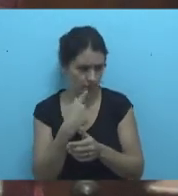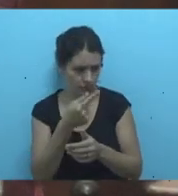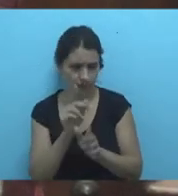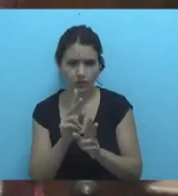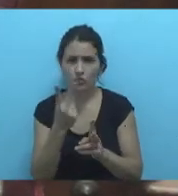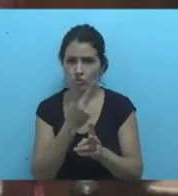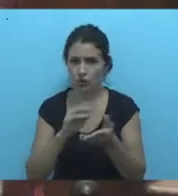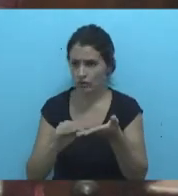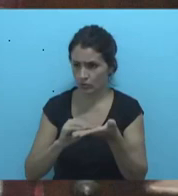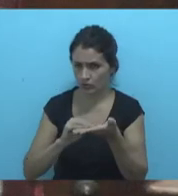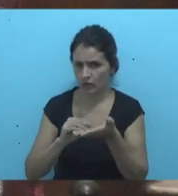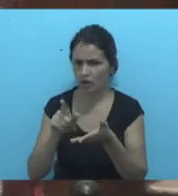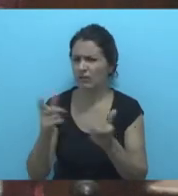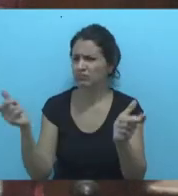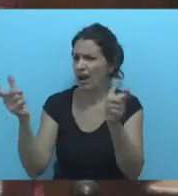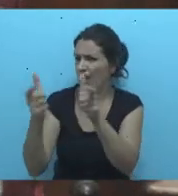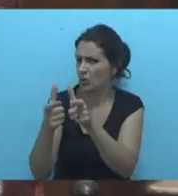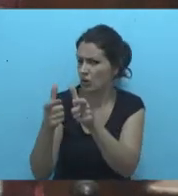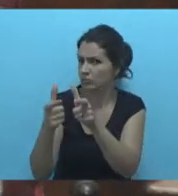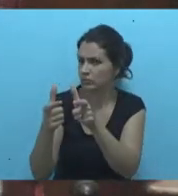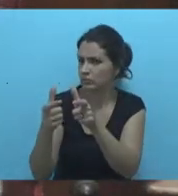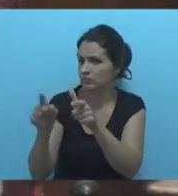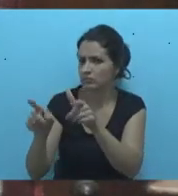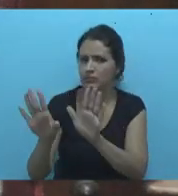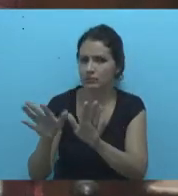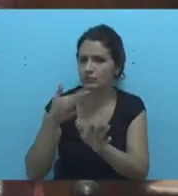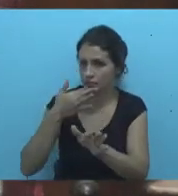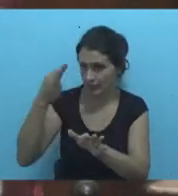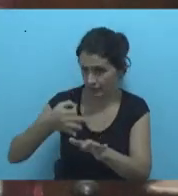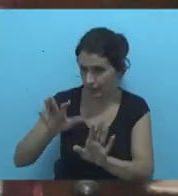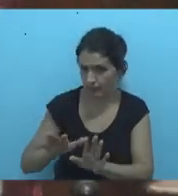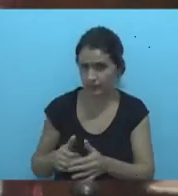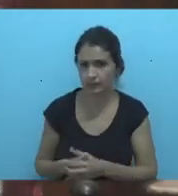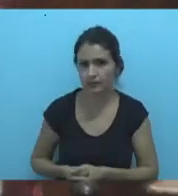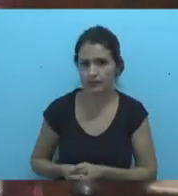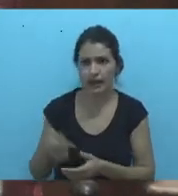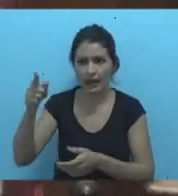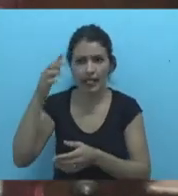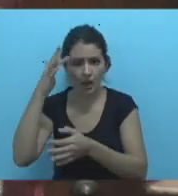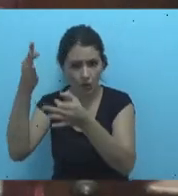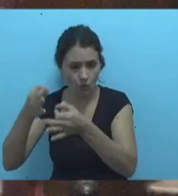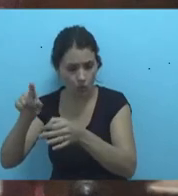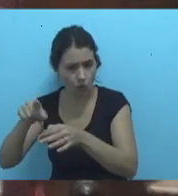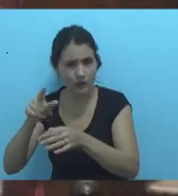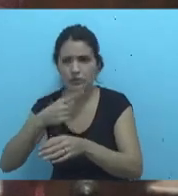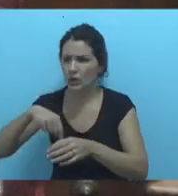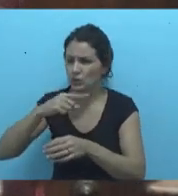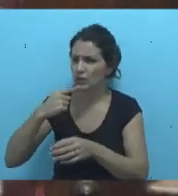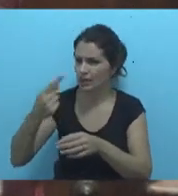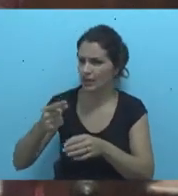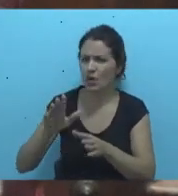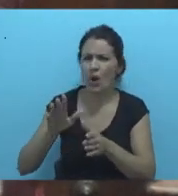Fiorito, fue una reunión muy franca y muy sincera con su señoría, donde nosotros le planteamos una determinada